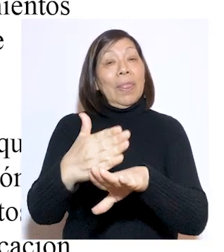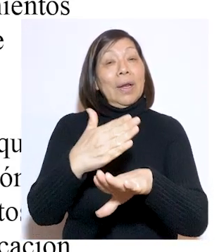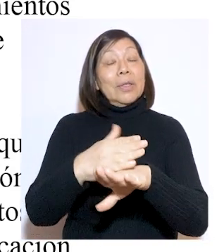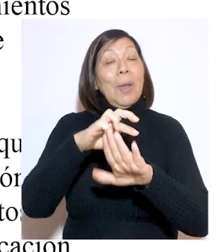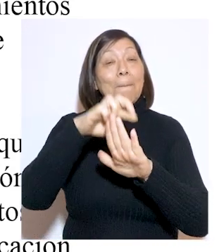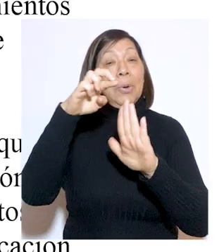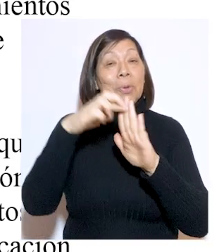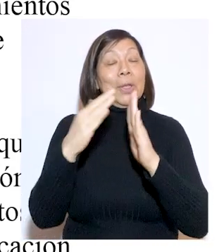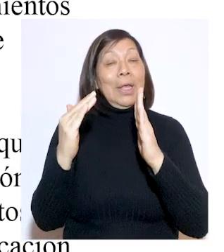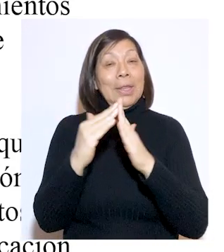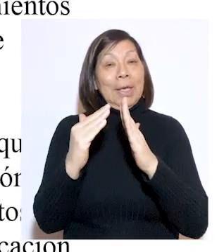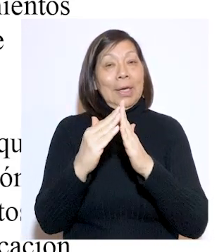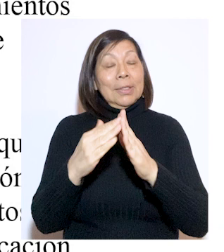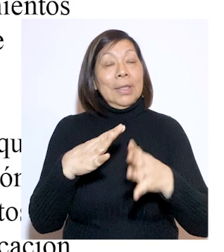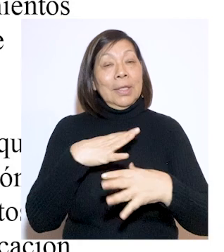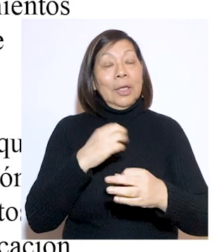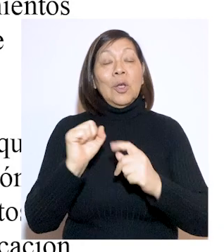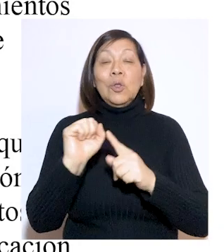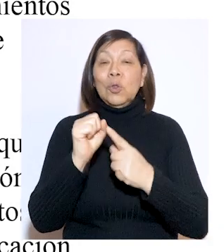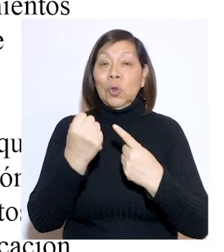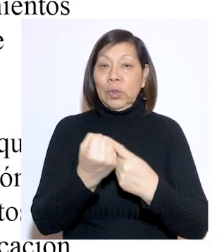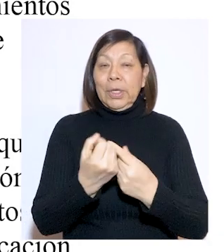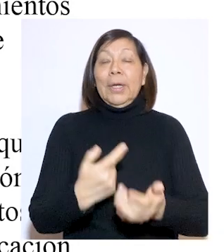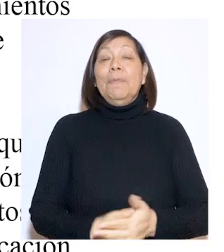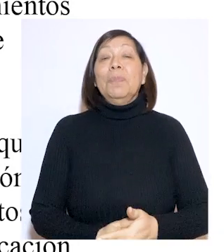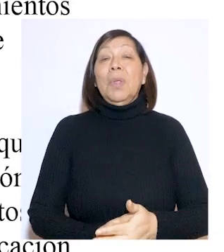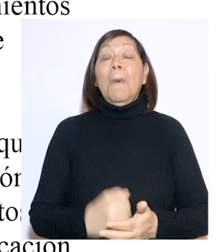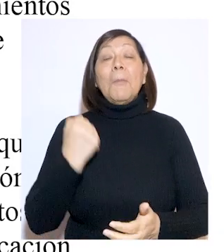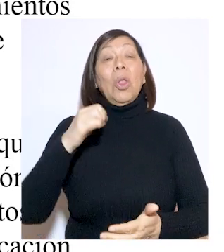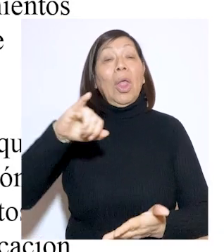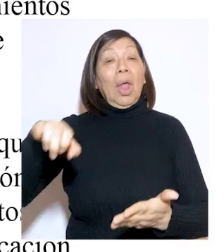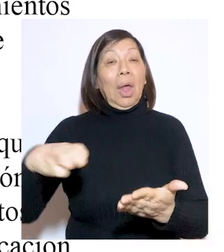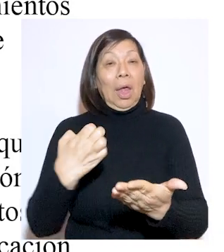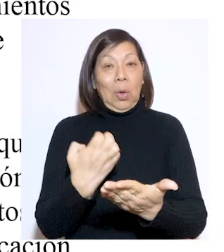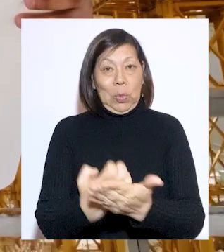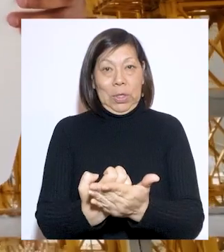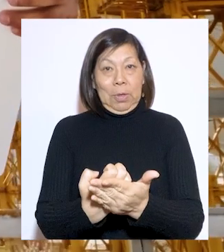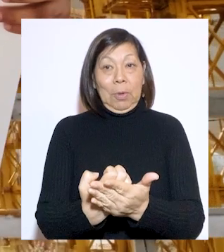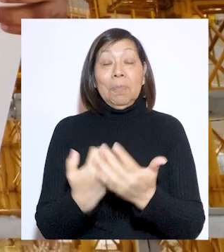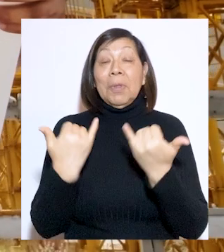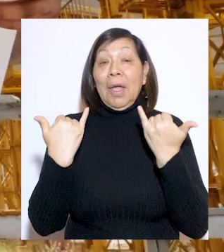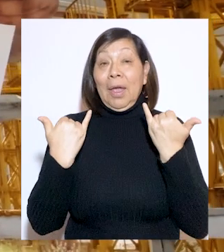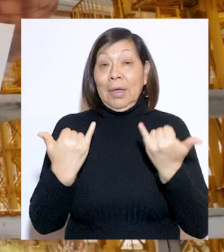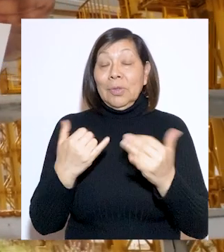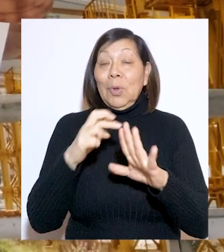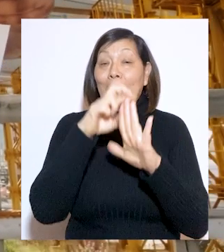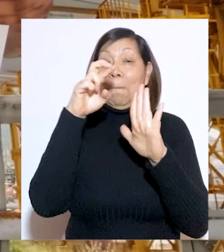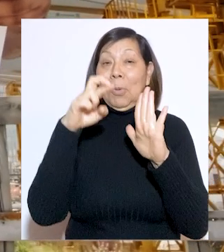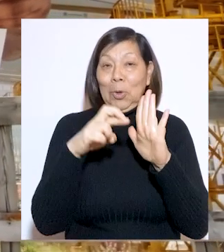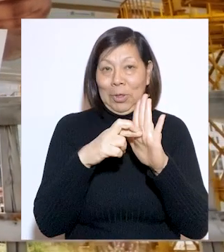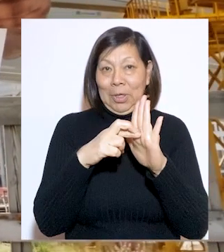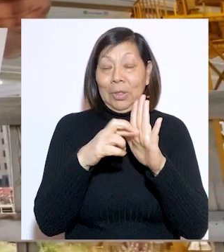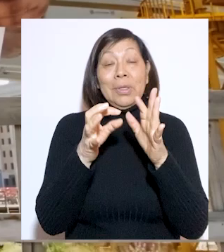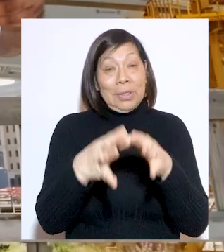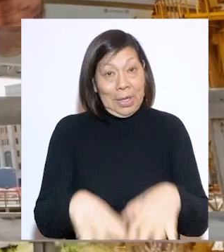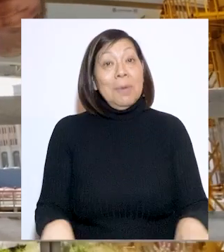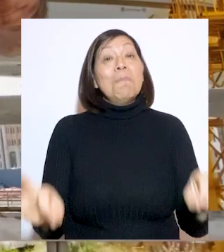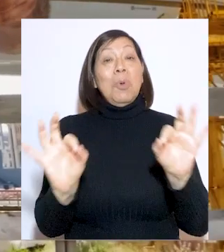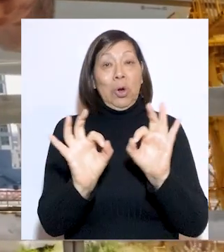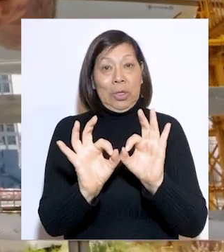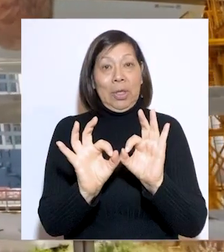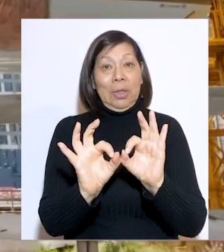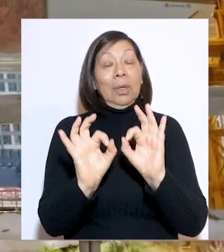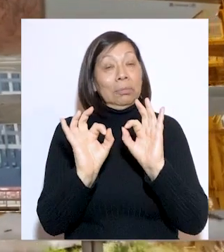de proyectos de vivienda de interés social por parte del Poder Ejecutivo, pues este tipo de proyectos son importantes en